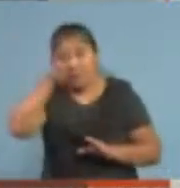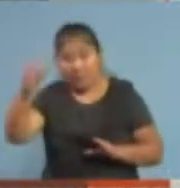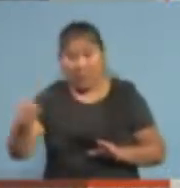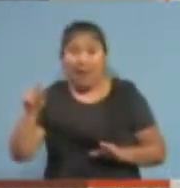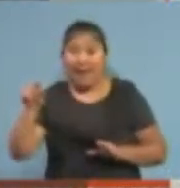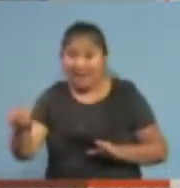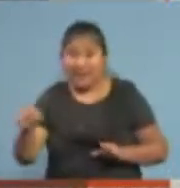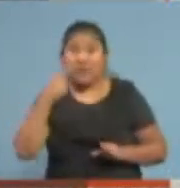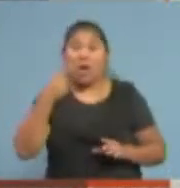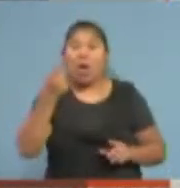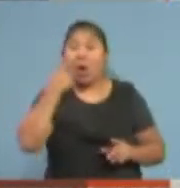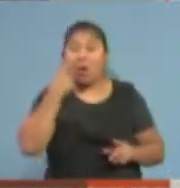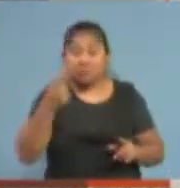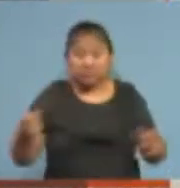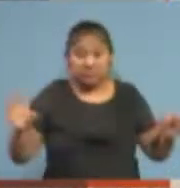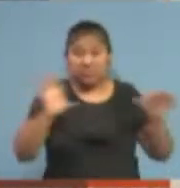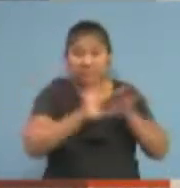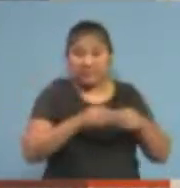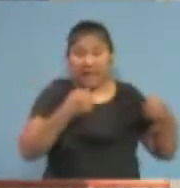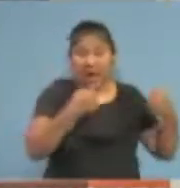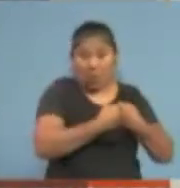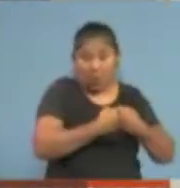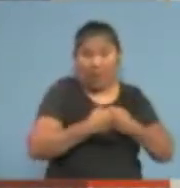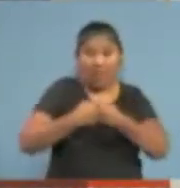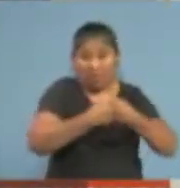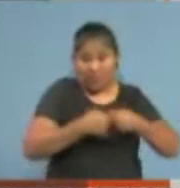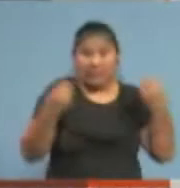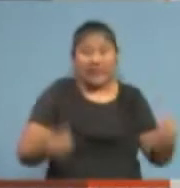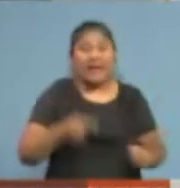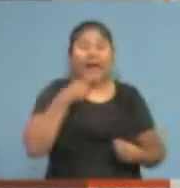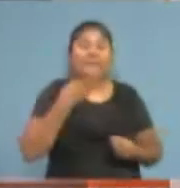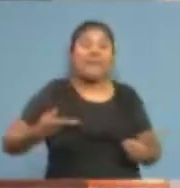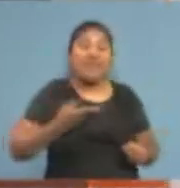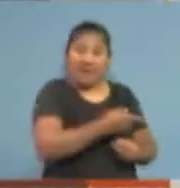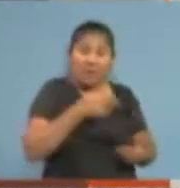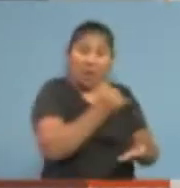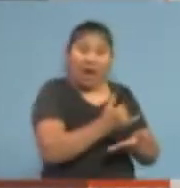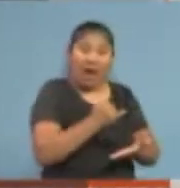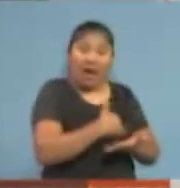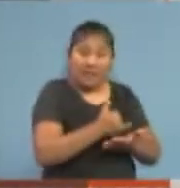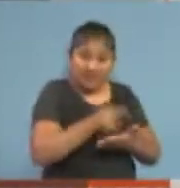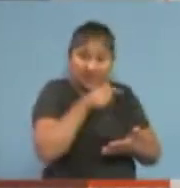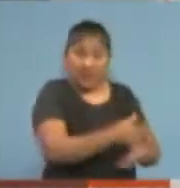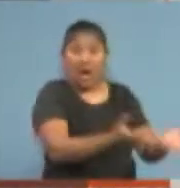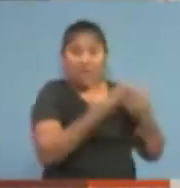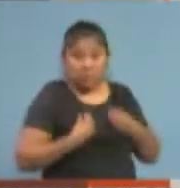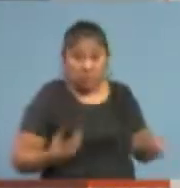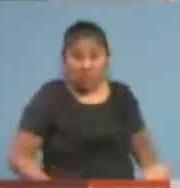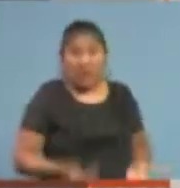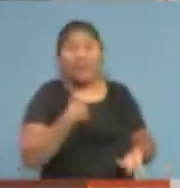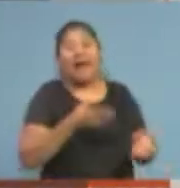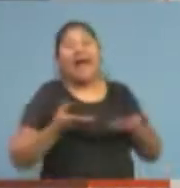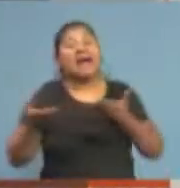consejo deliberante pidiendo ayuda de nuestra parte para asesorar y realizar la educación es sobre todo lo que son los